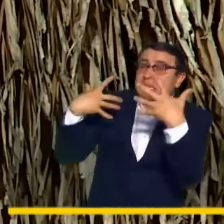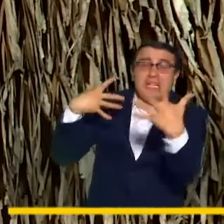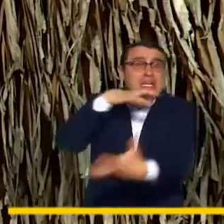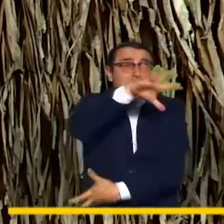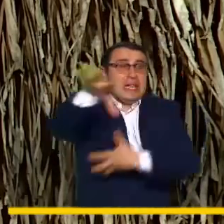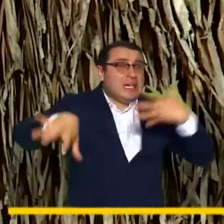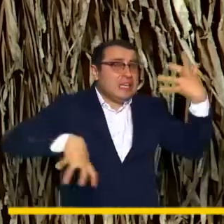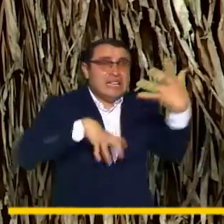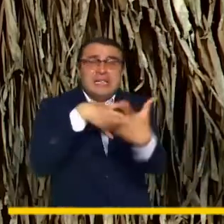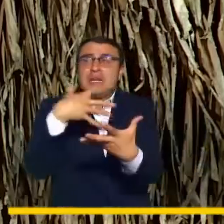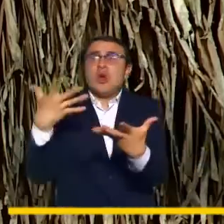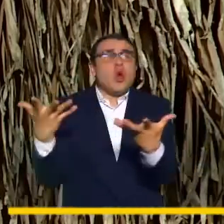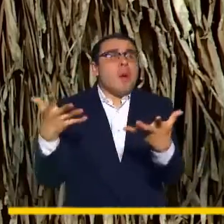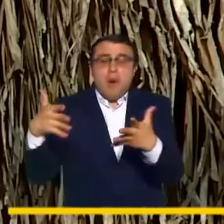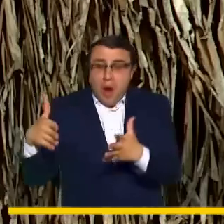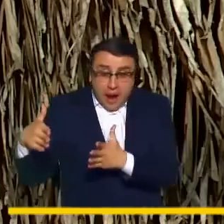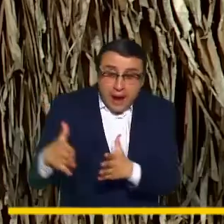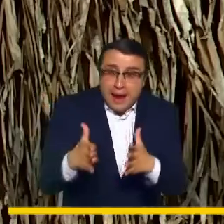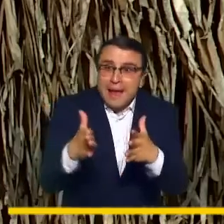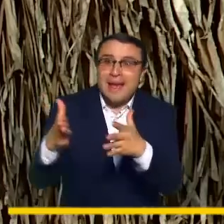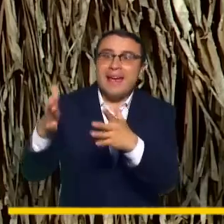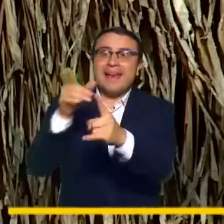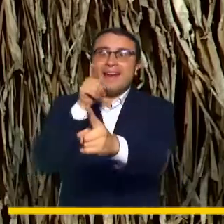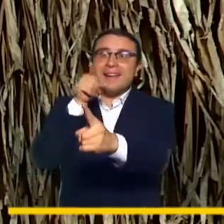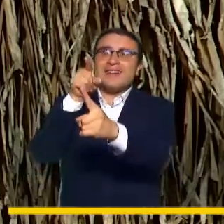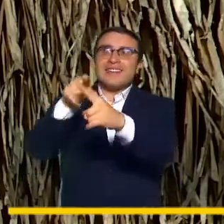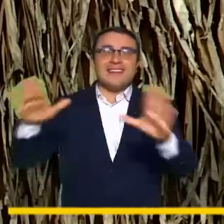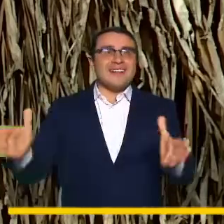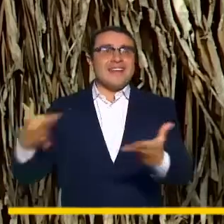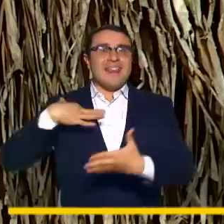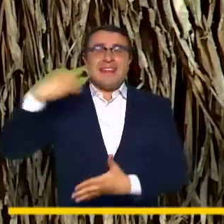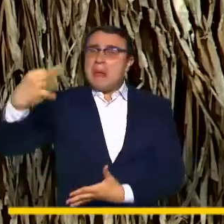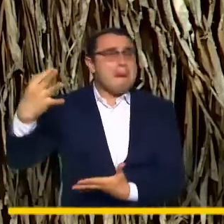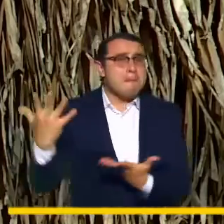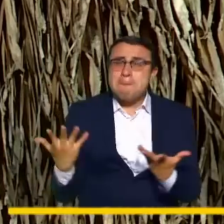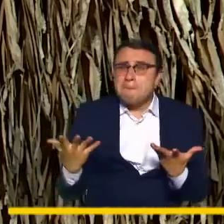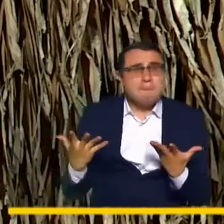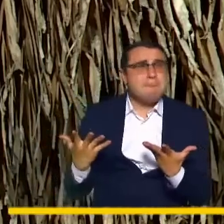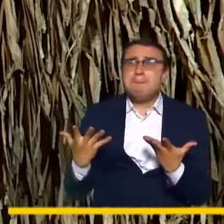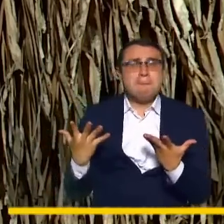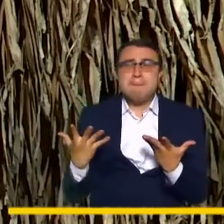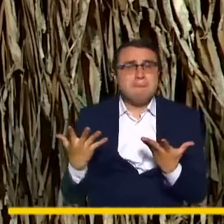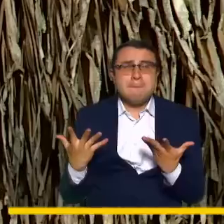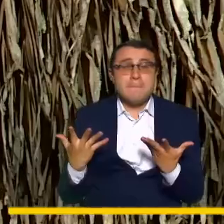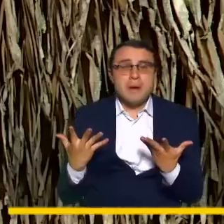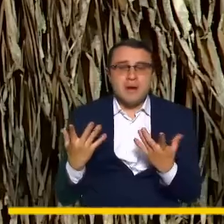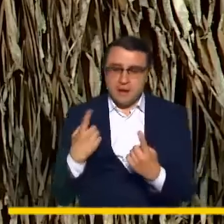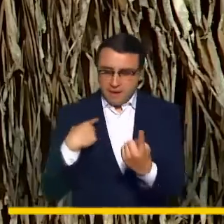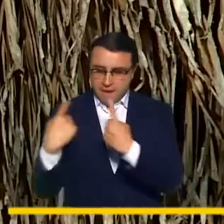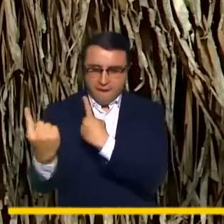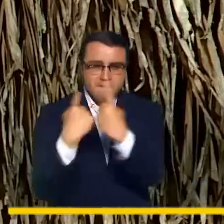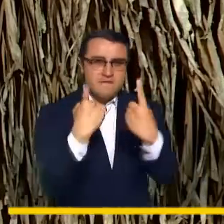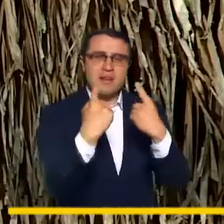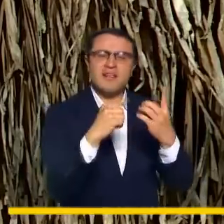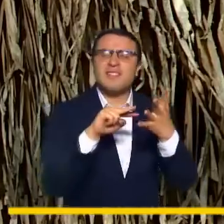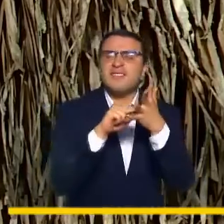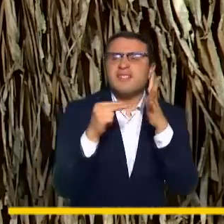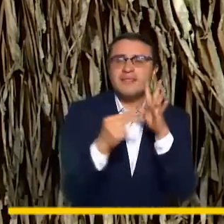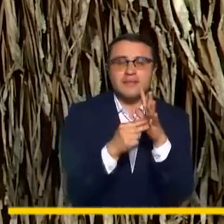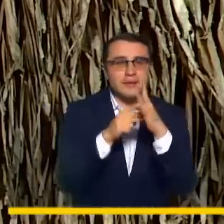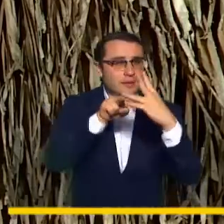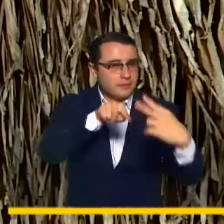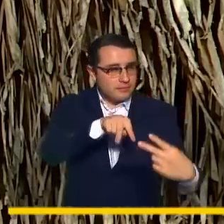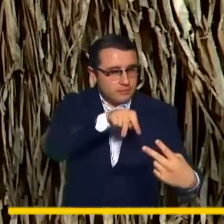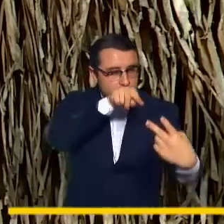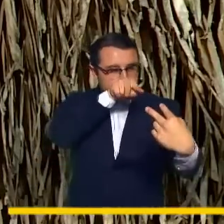un camino para construirse en dignidad. Hablar significa mirar a los ojos